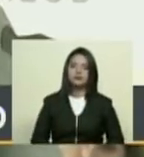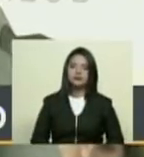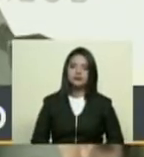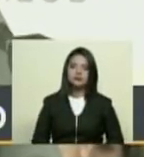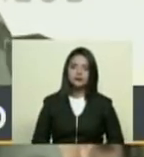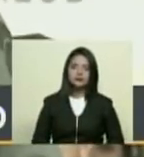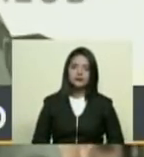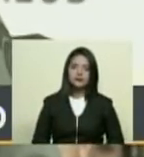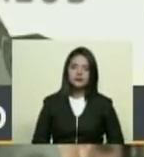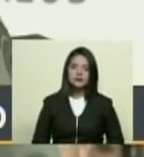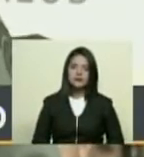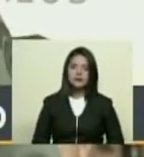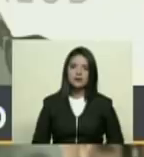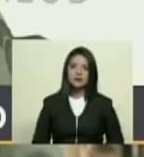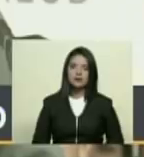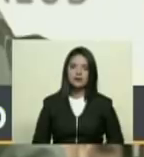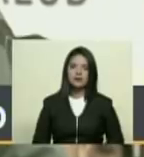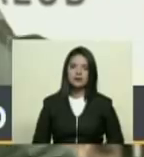Porque